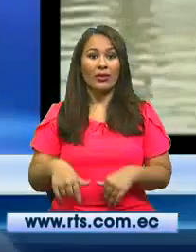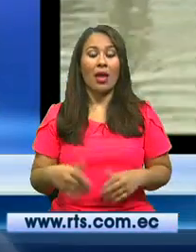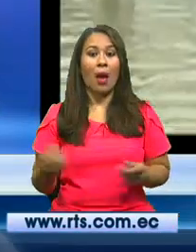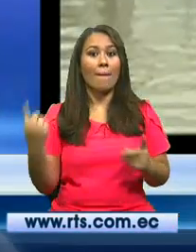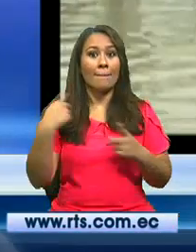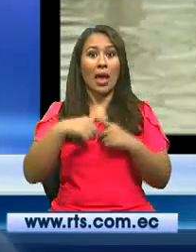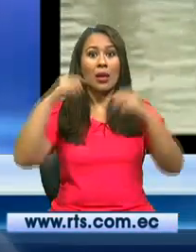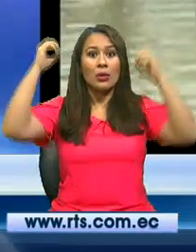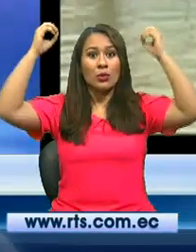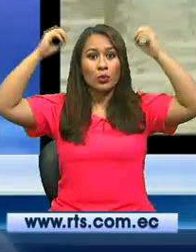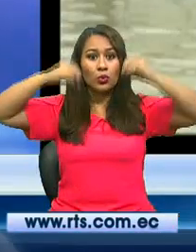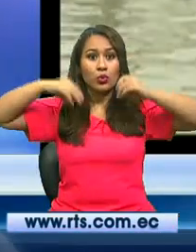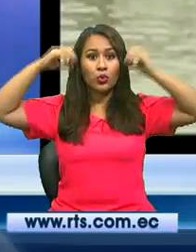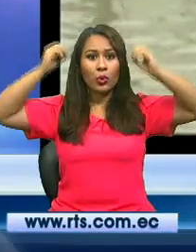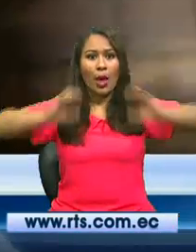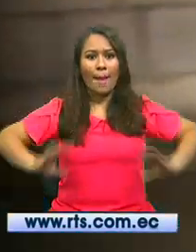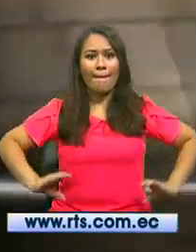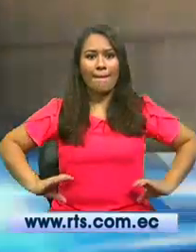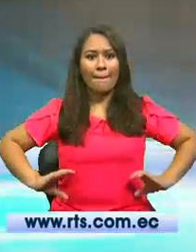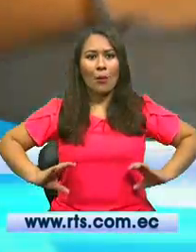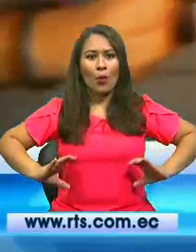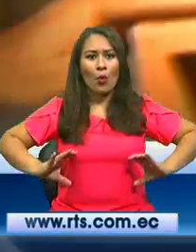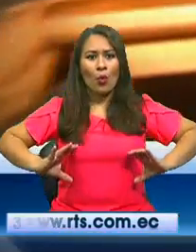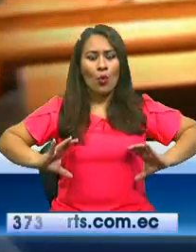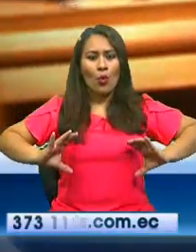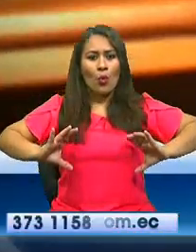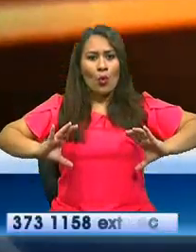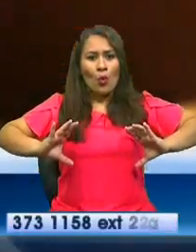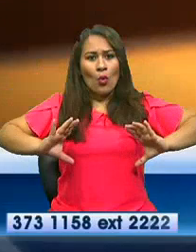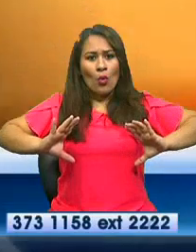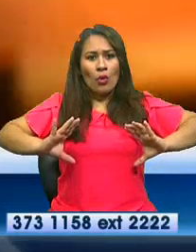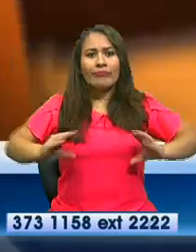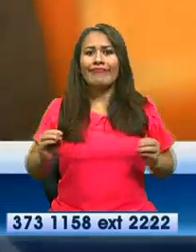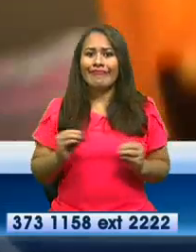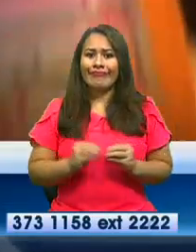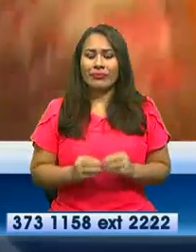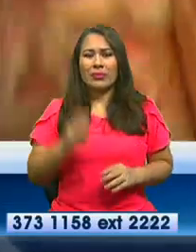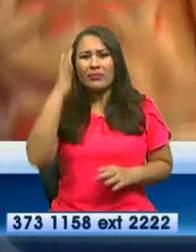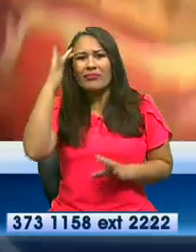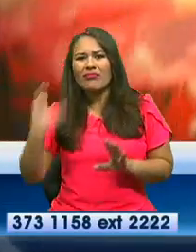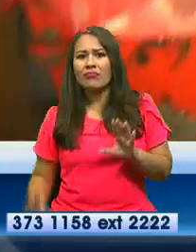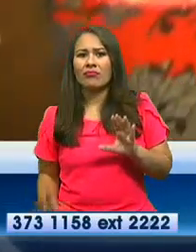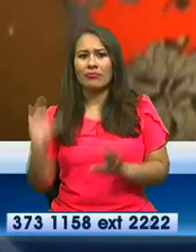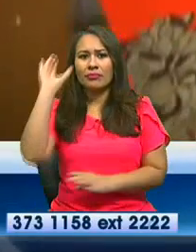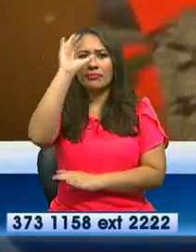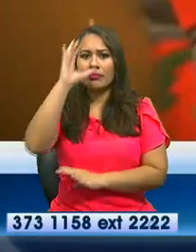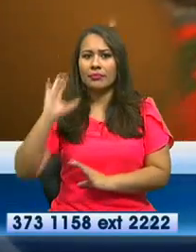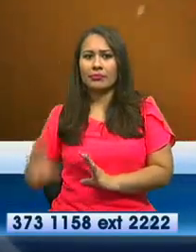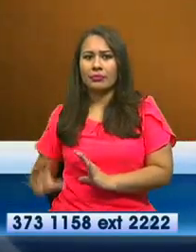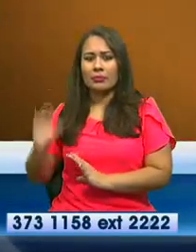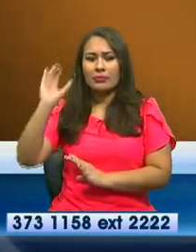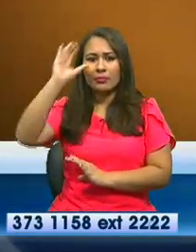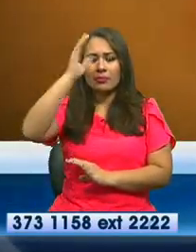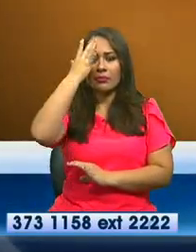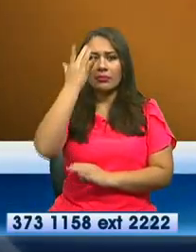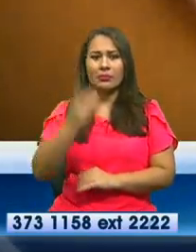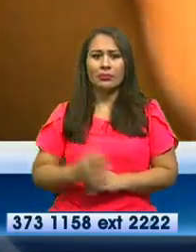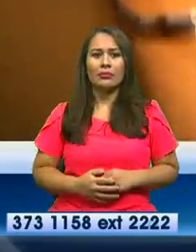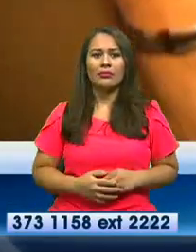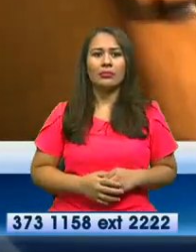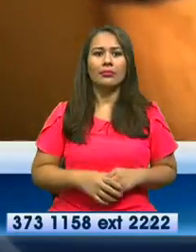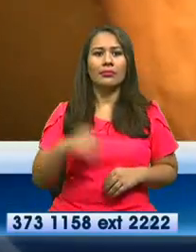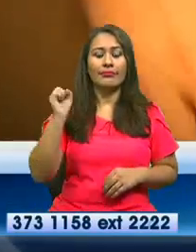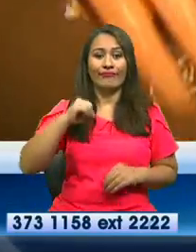llueve, va a comenzar a subir de nuevo. Una cómoda, me parece que está flotando aquí. La cajonera, ¿no? Aquí